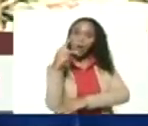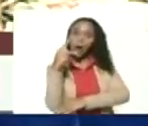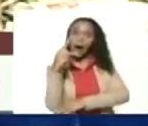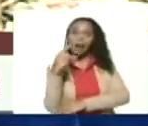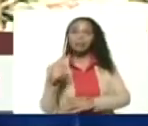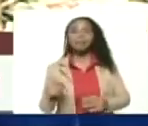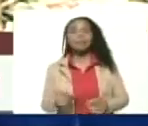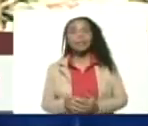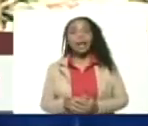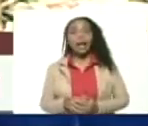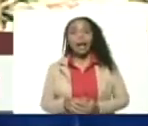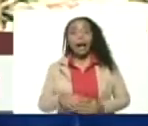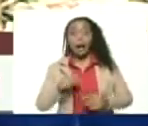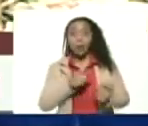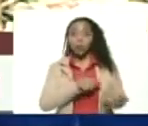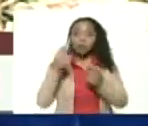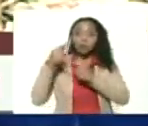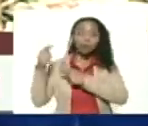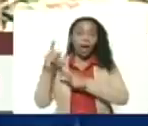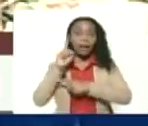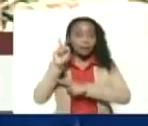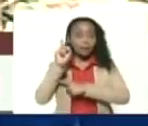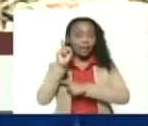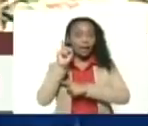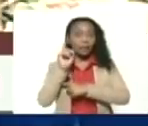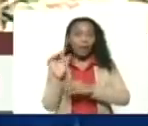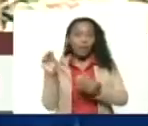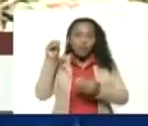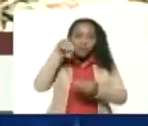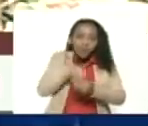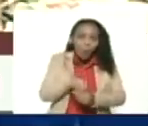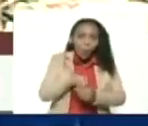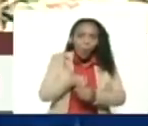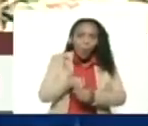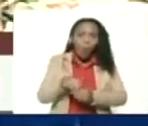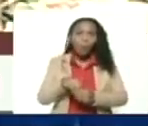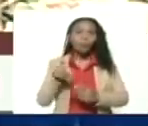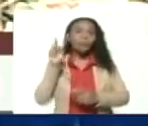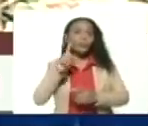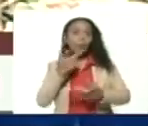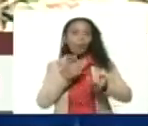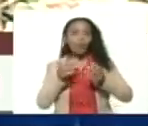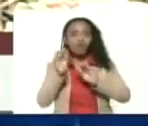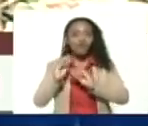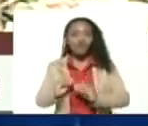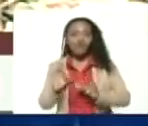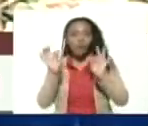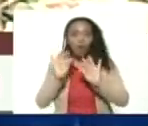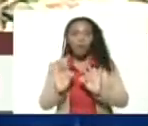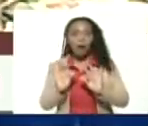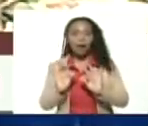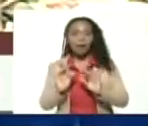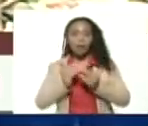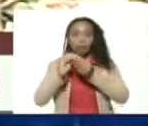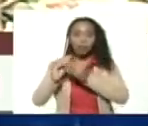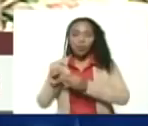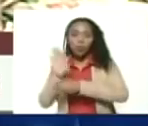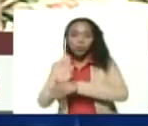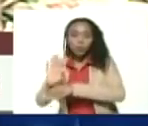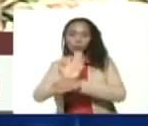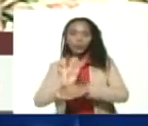el lanzamiento del plan de inseminación artificial y monta natural del centro de recría